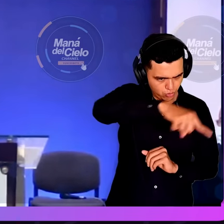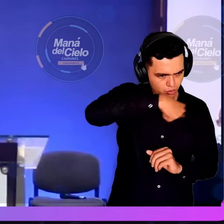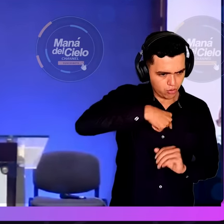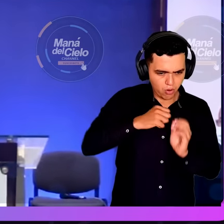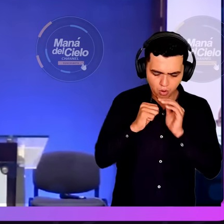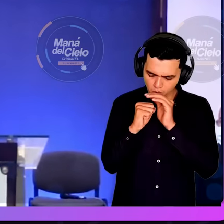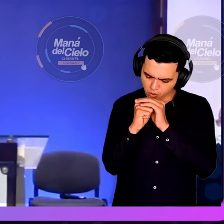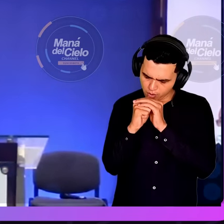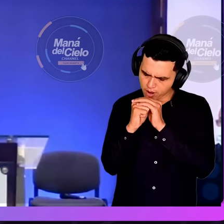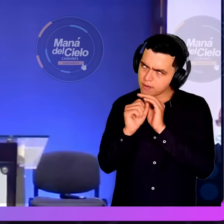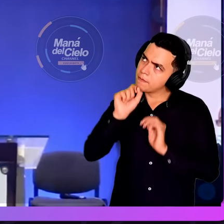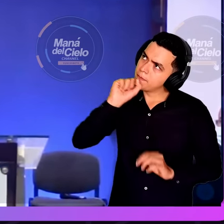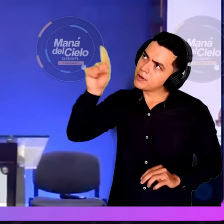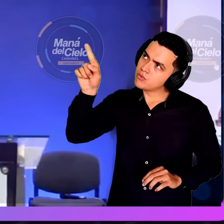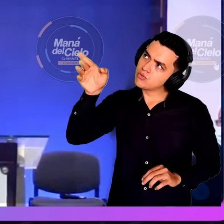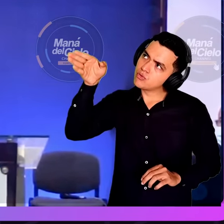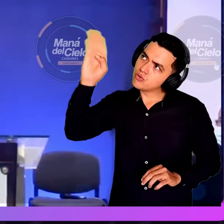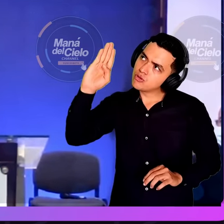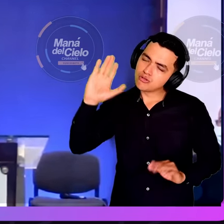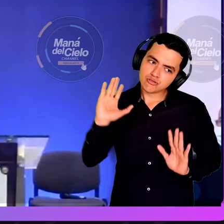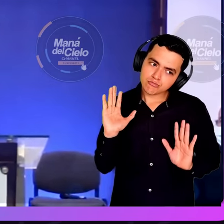bueno, vamos a hacer una cosa.